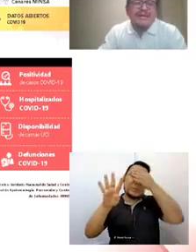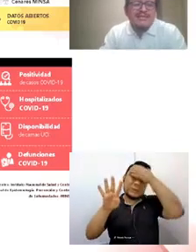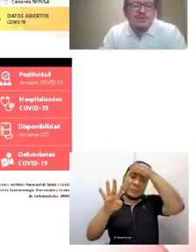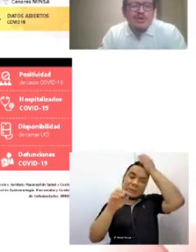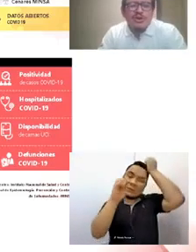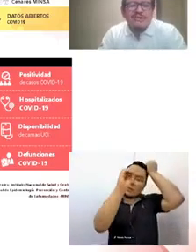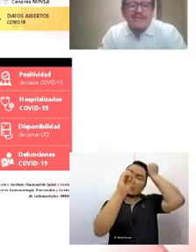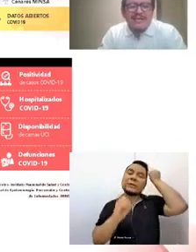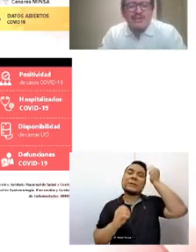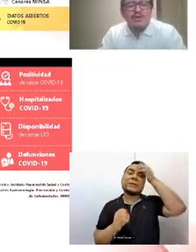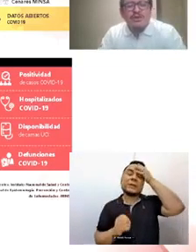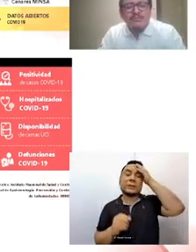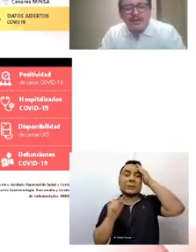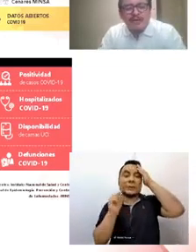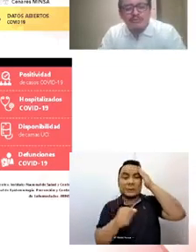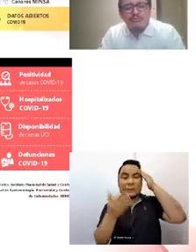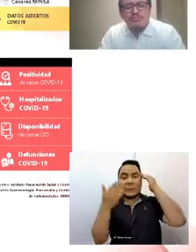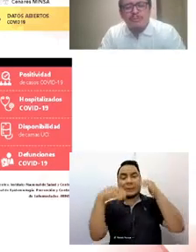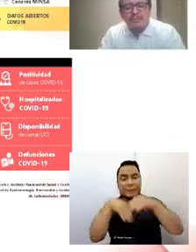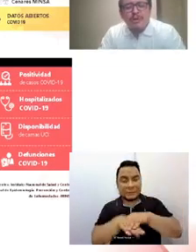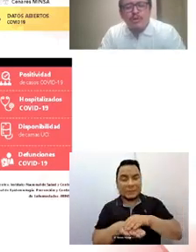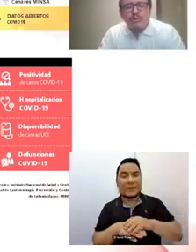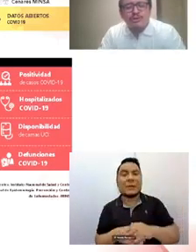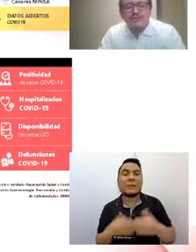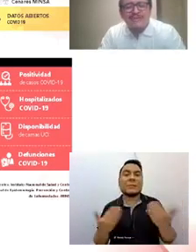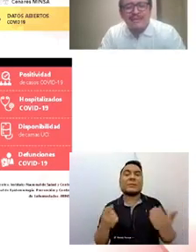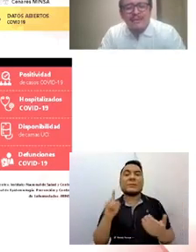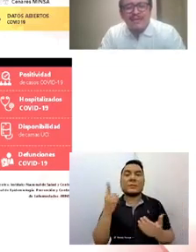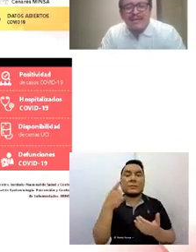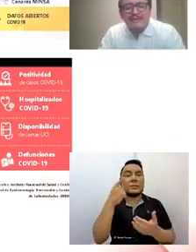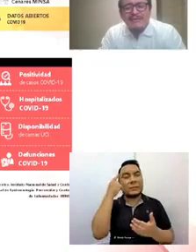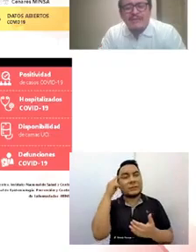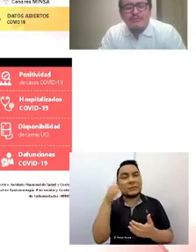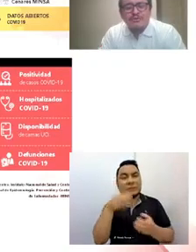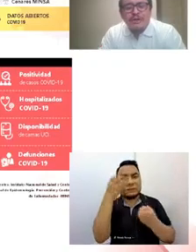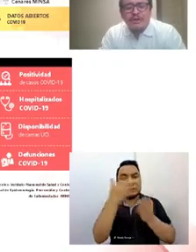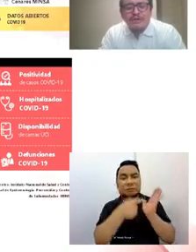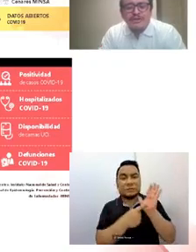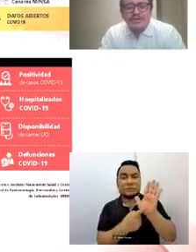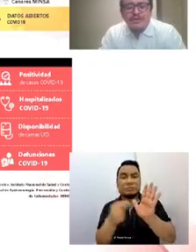3.54%. Esto está dentro del margen. Una primera conclusión de esta lámina es